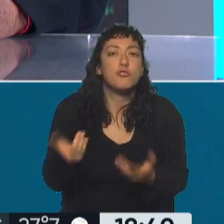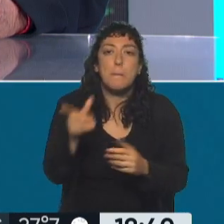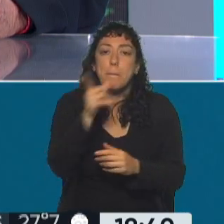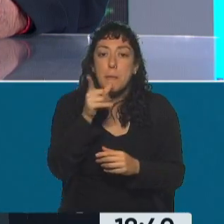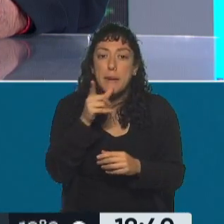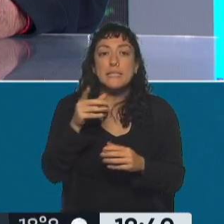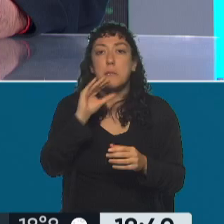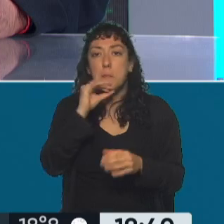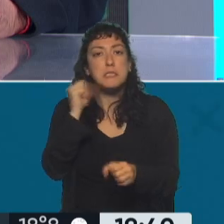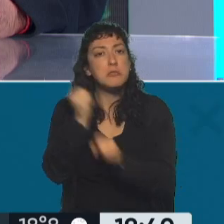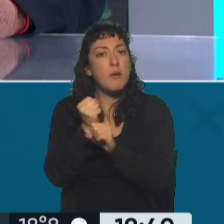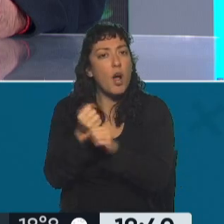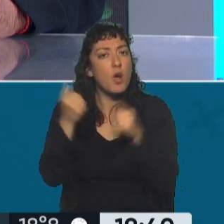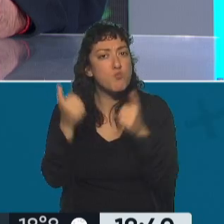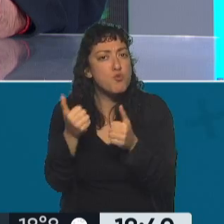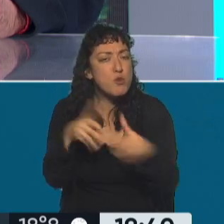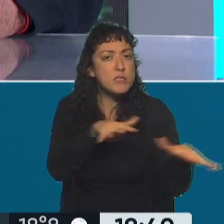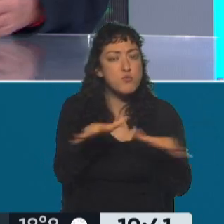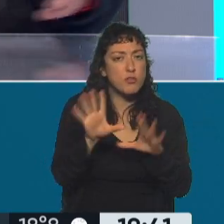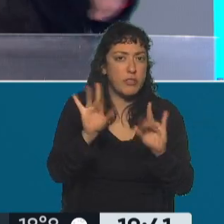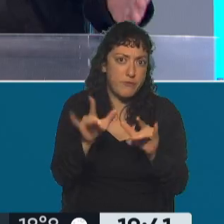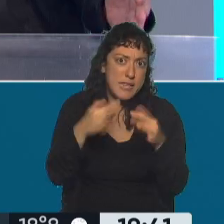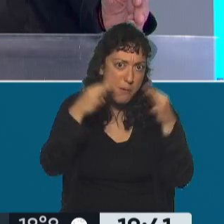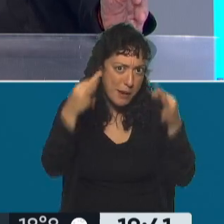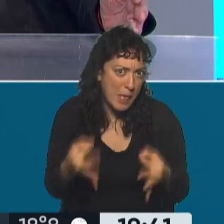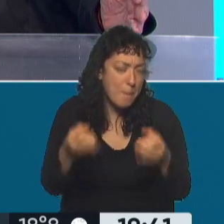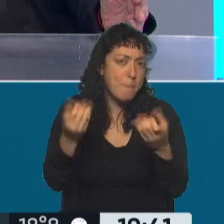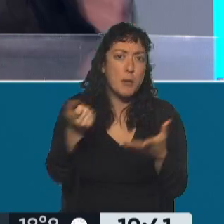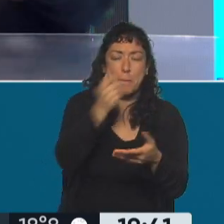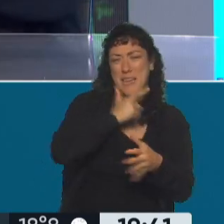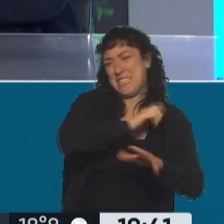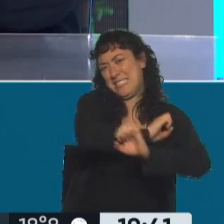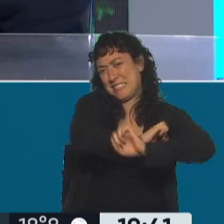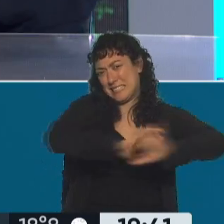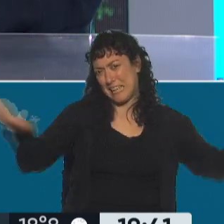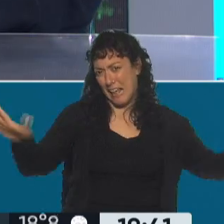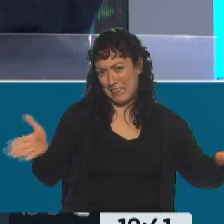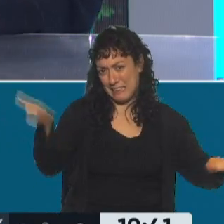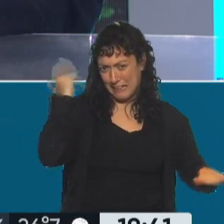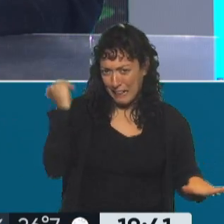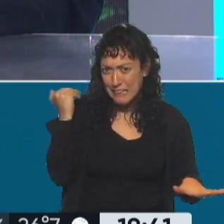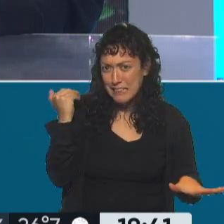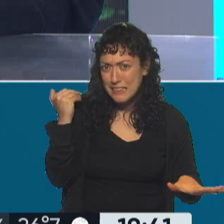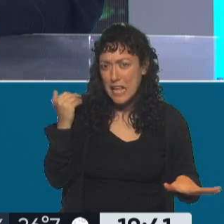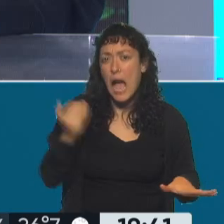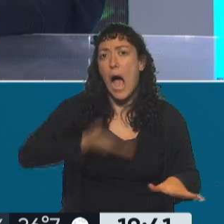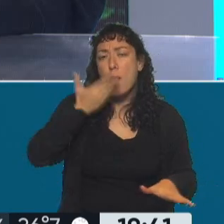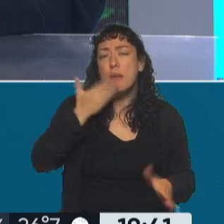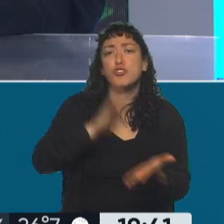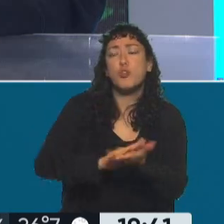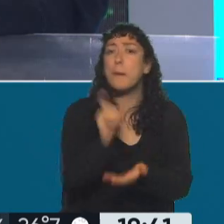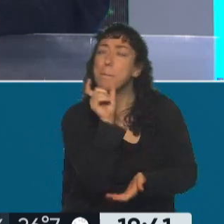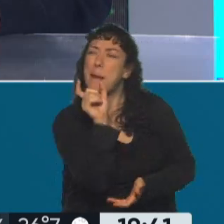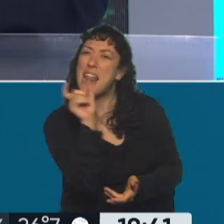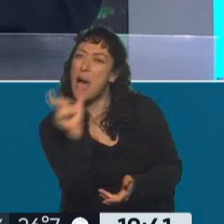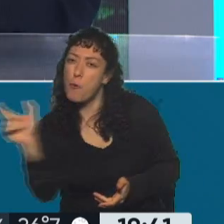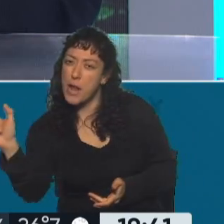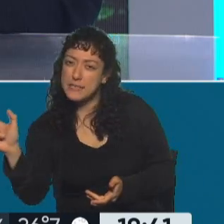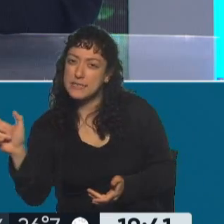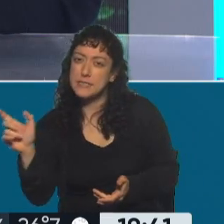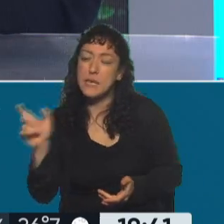esta etapa que lo pone al frente del escenario de discusión, esto de cuál es el rol del fondo en la relación de